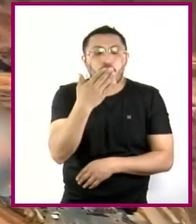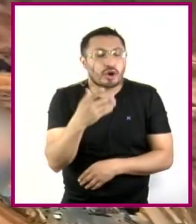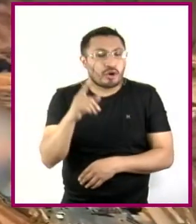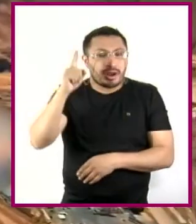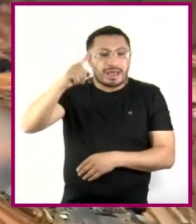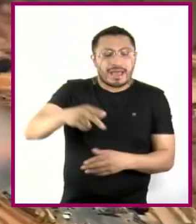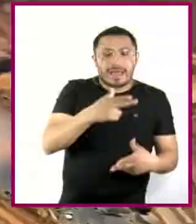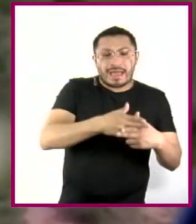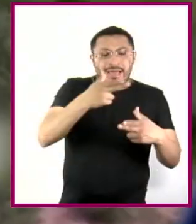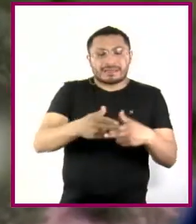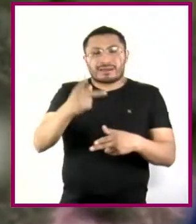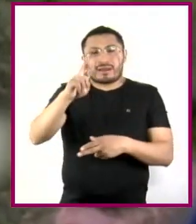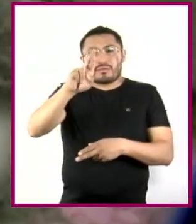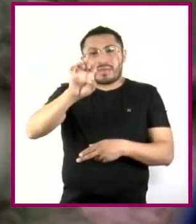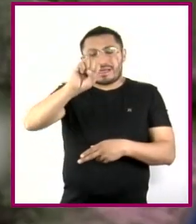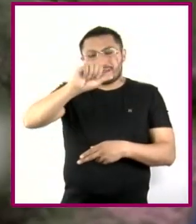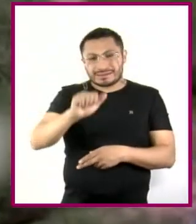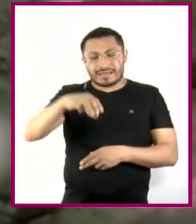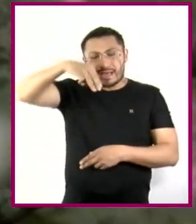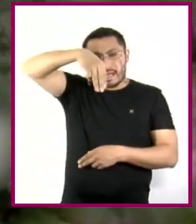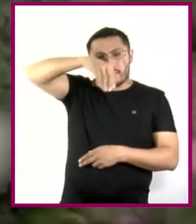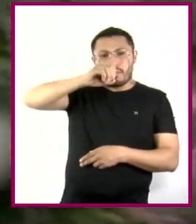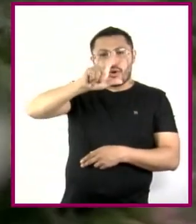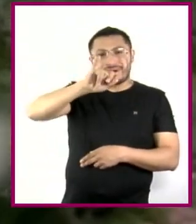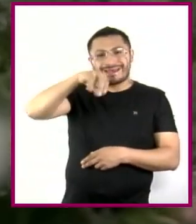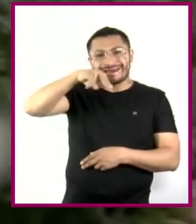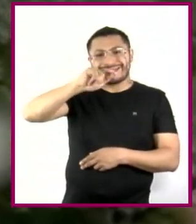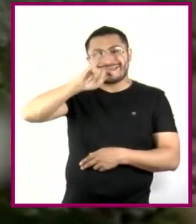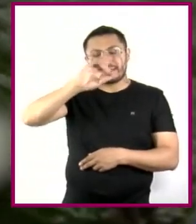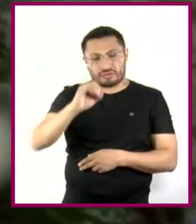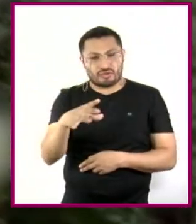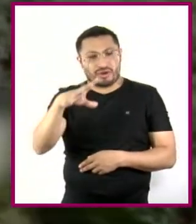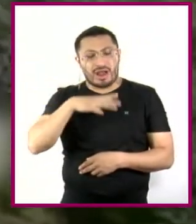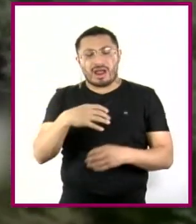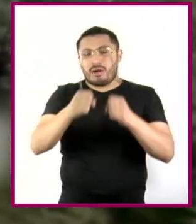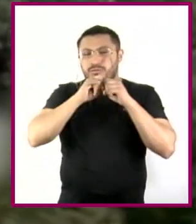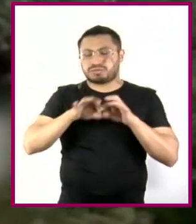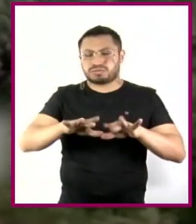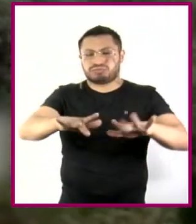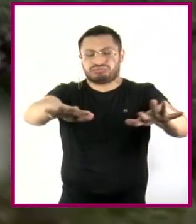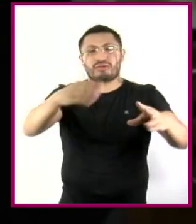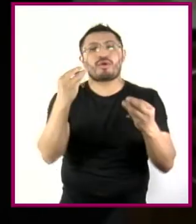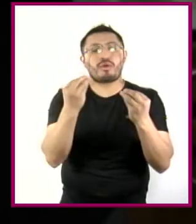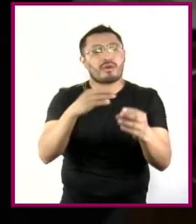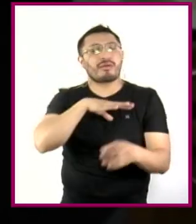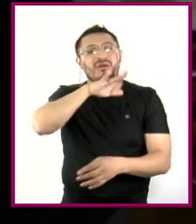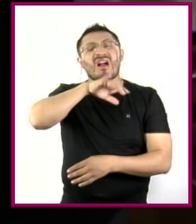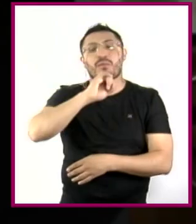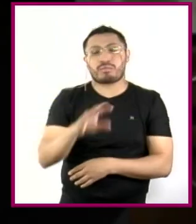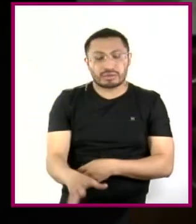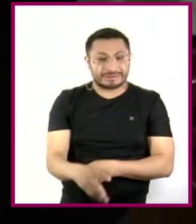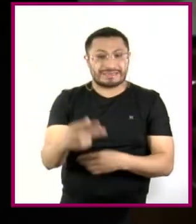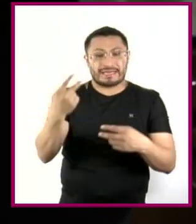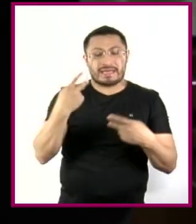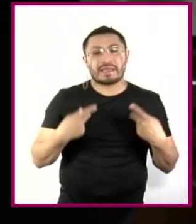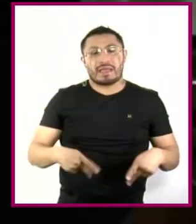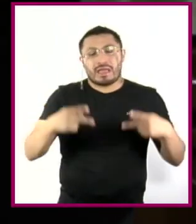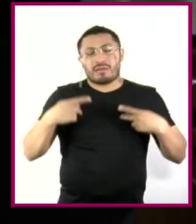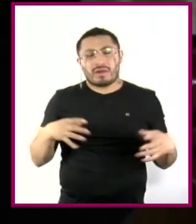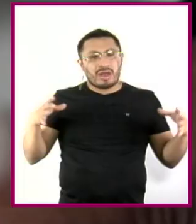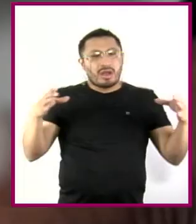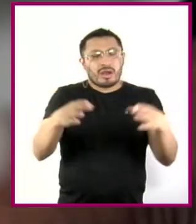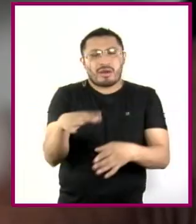Molinito. Este derrame provocó, además de la afectación a los cuerpos de agua, que una población de cerca